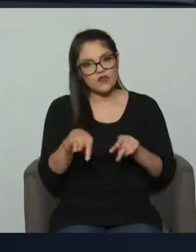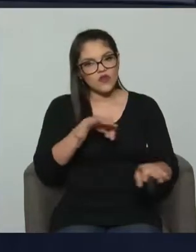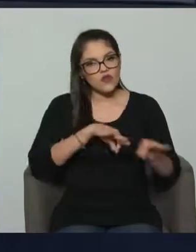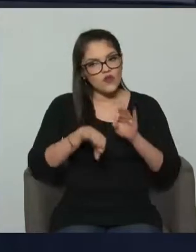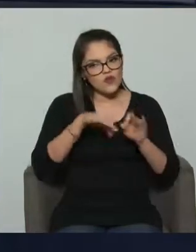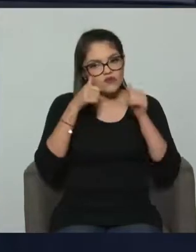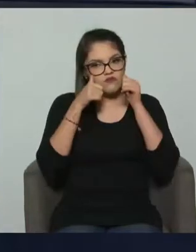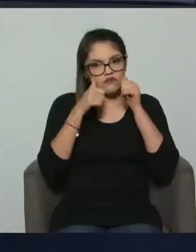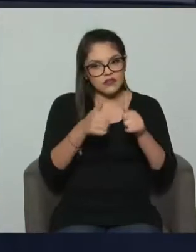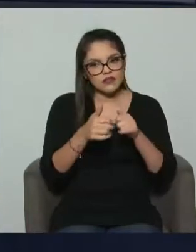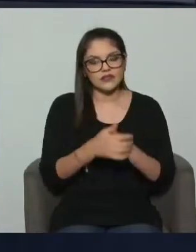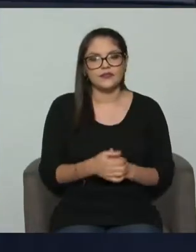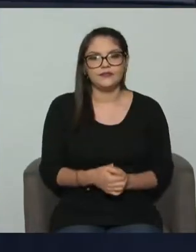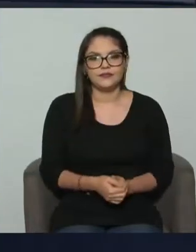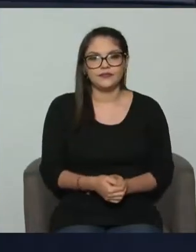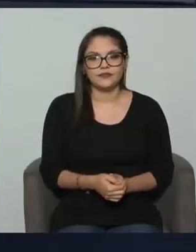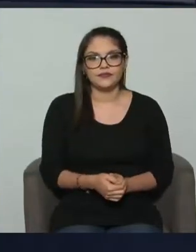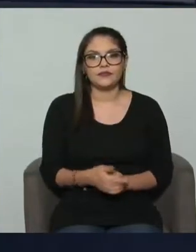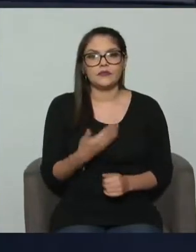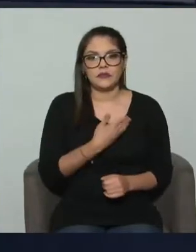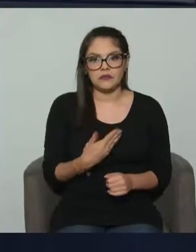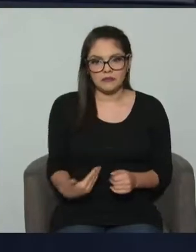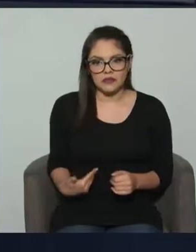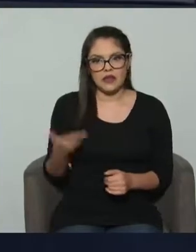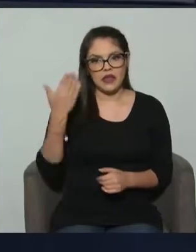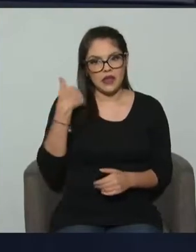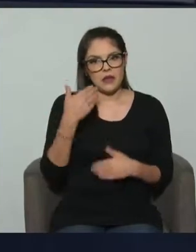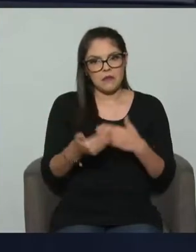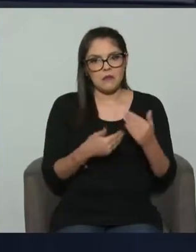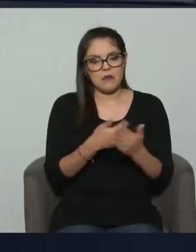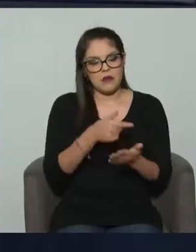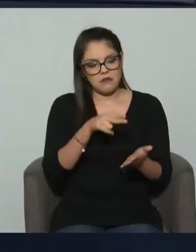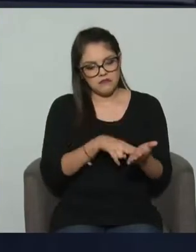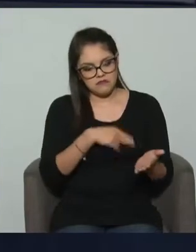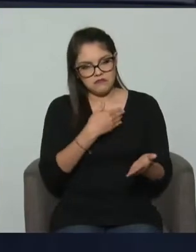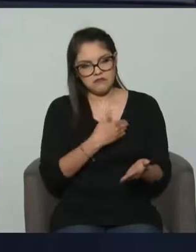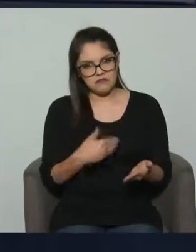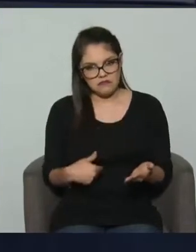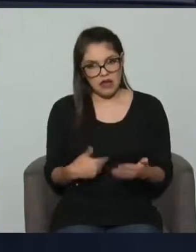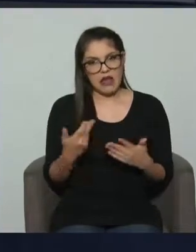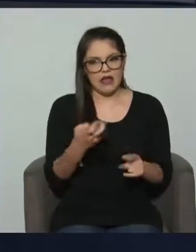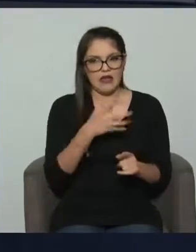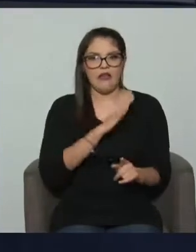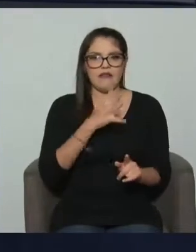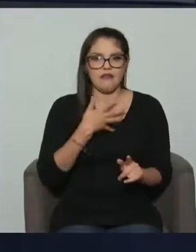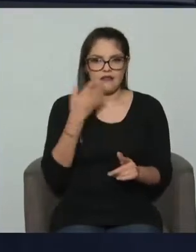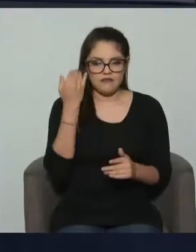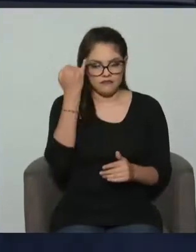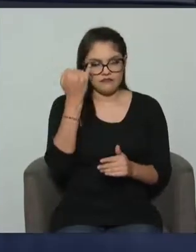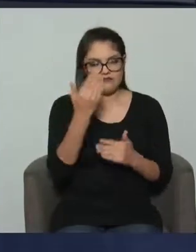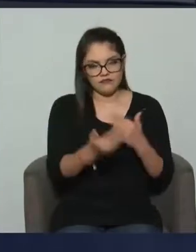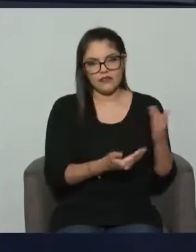la campaña, el señor presidente los firmó, ¿no? Entonces finalmente ahí está como la propuesta y este balance obviamente con